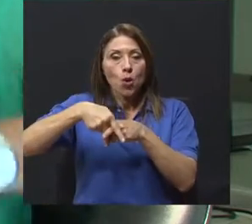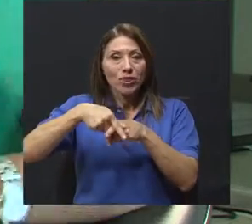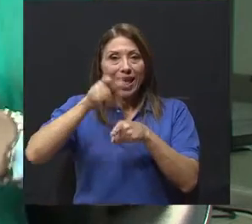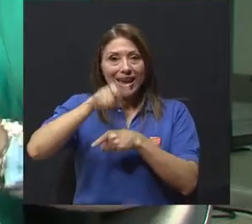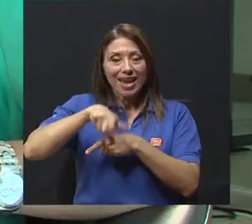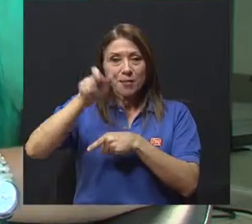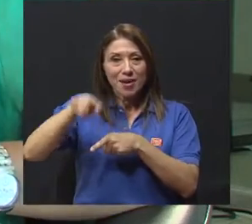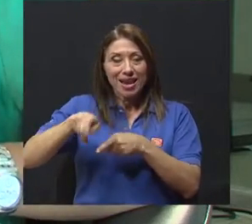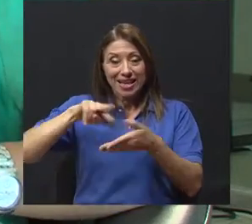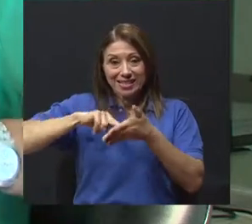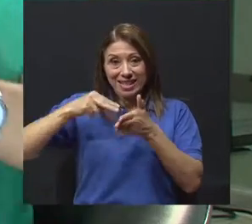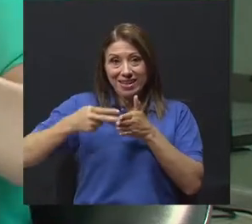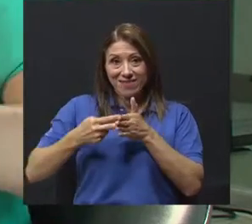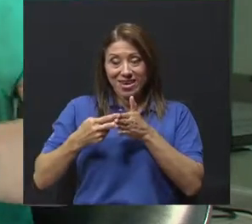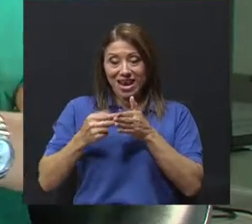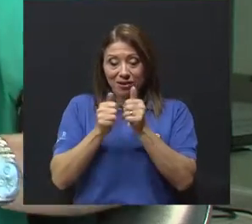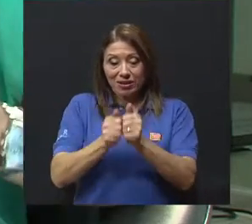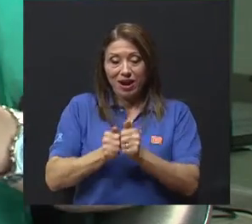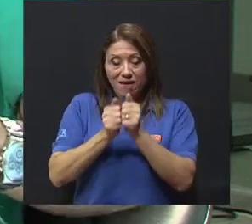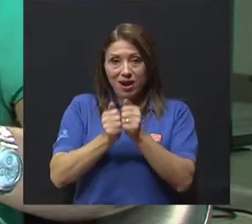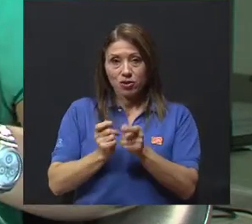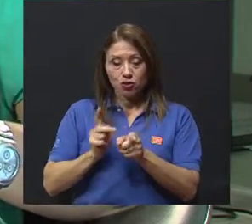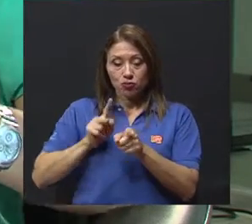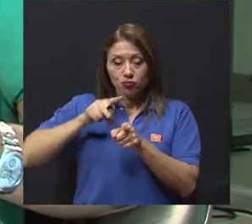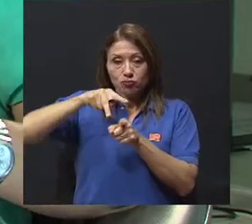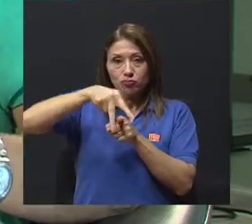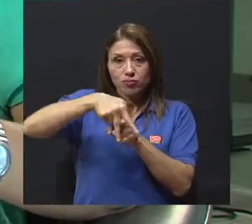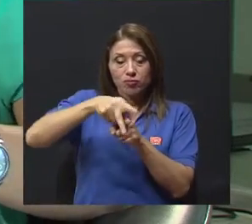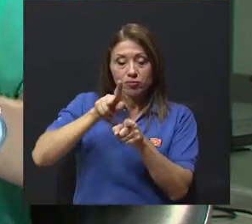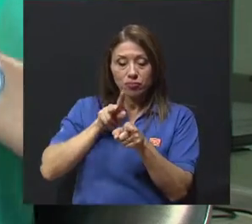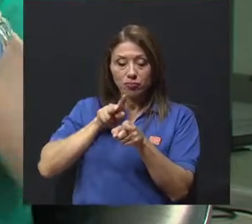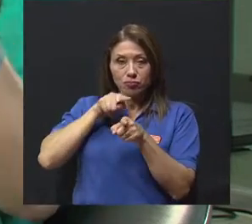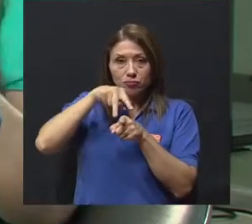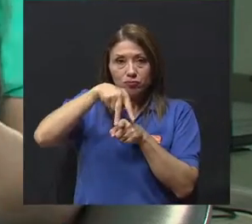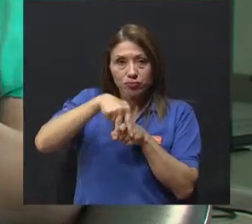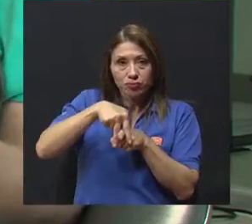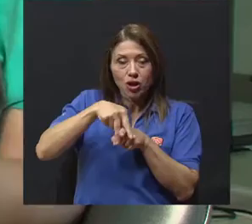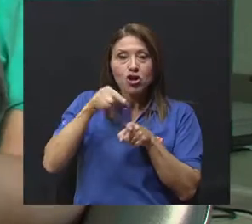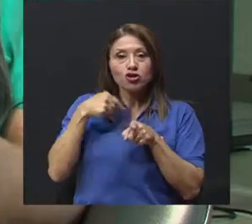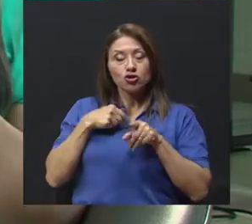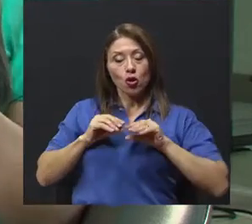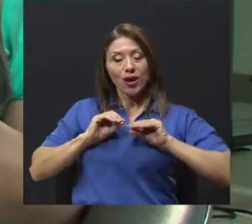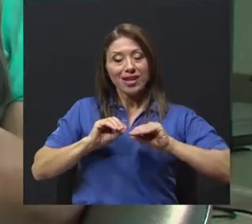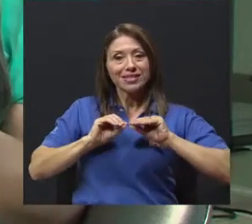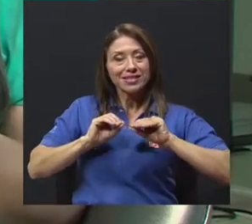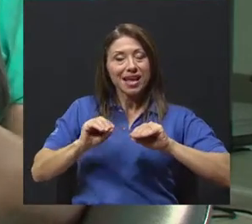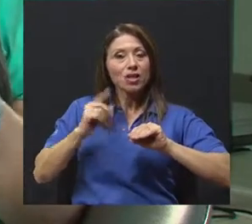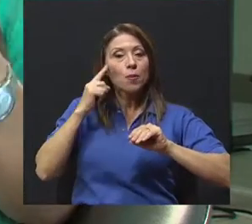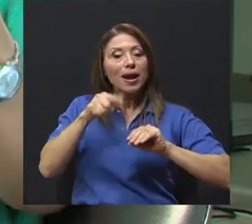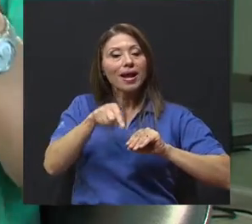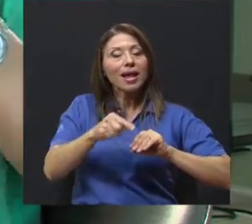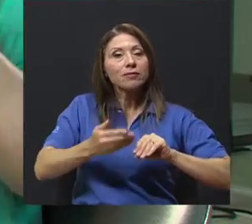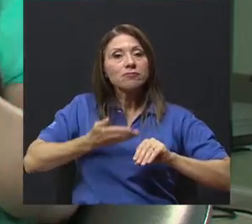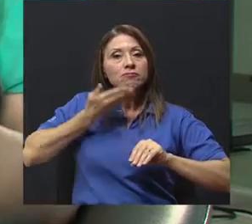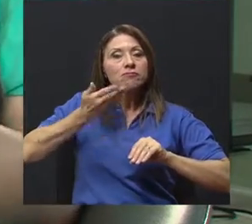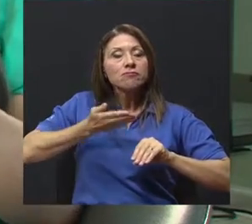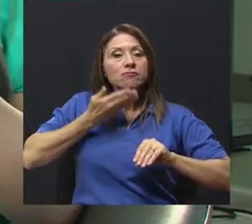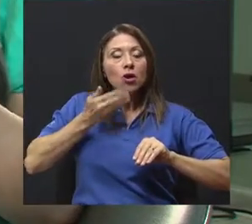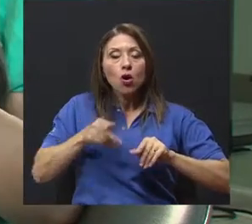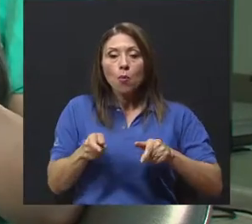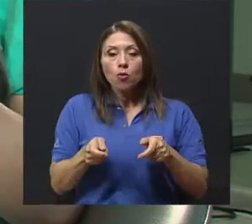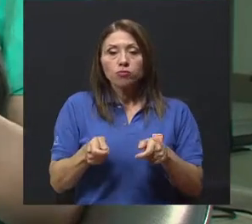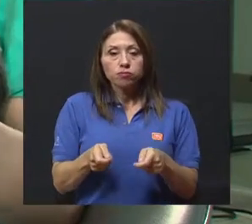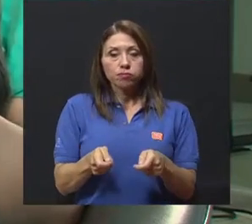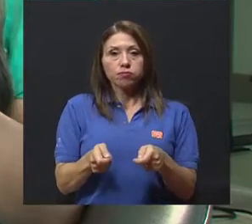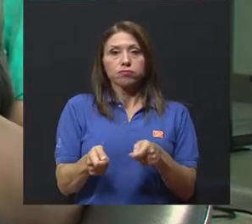con el paciente en esta posición en el caballo para que le enseñe a respirar a llevar la postura a cómo tiene que